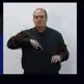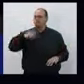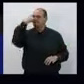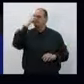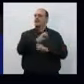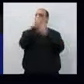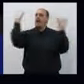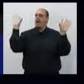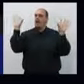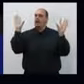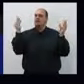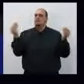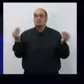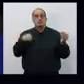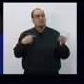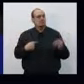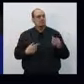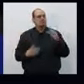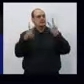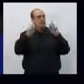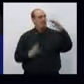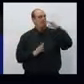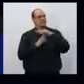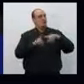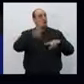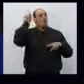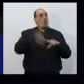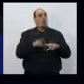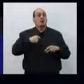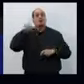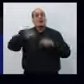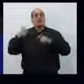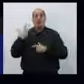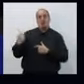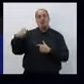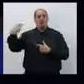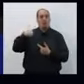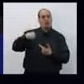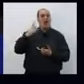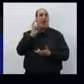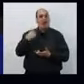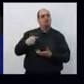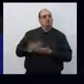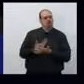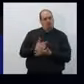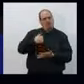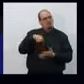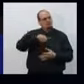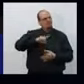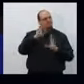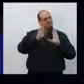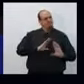que nuestra prioridad son las víctimas de élite los ciudadanos y estamos contra los delincuentes